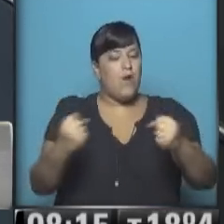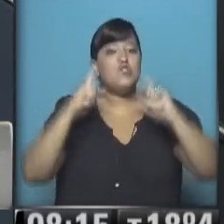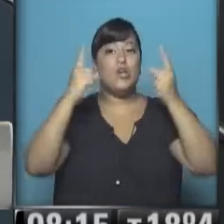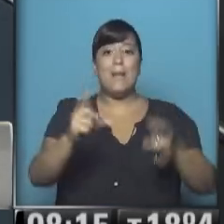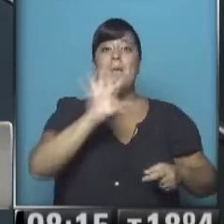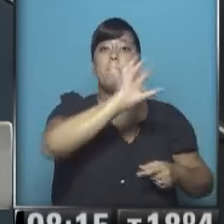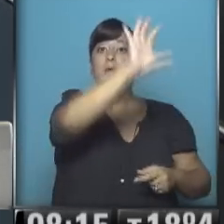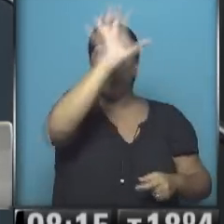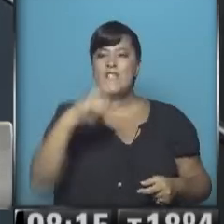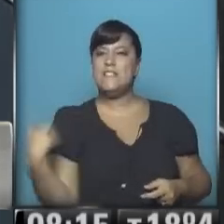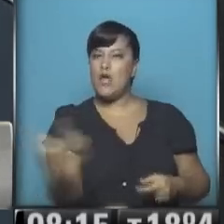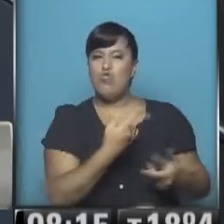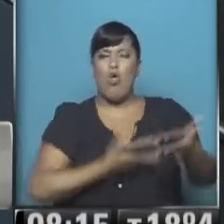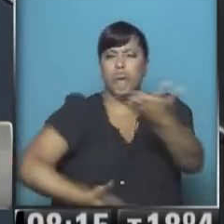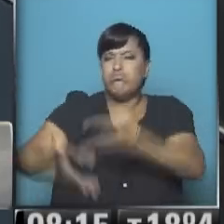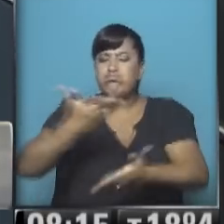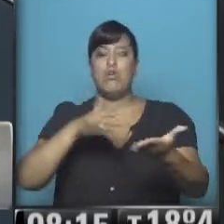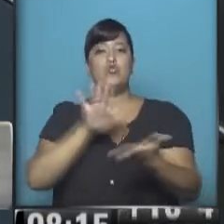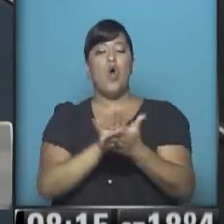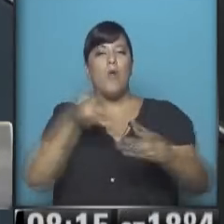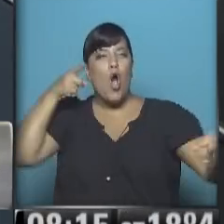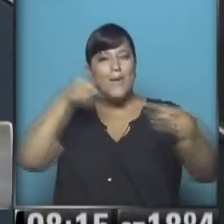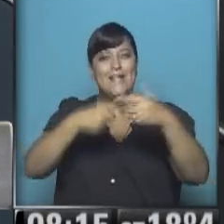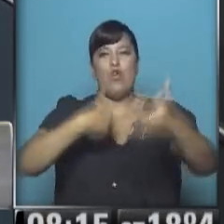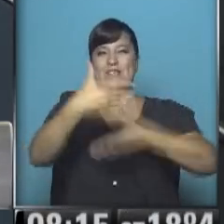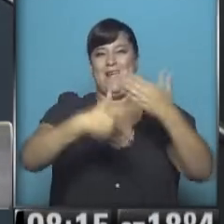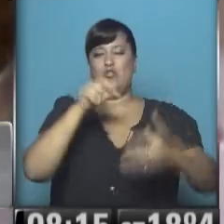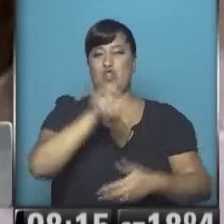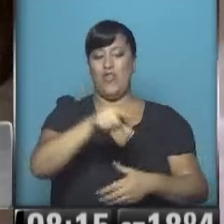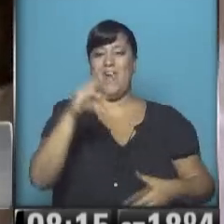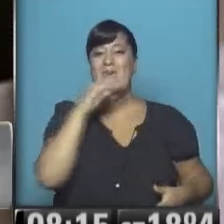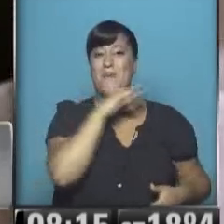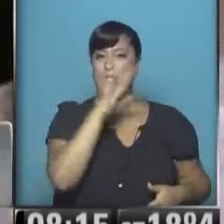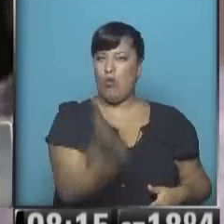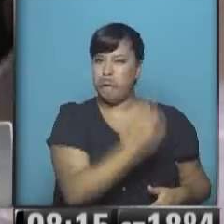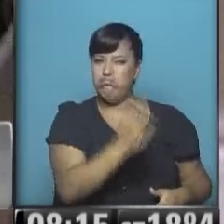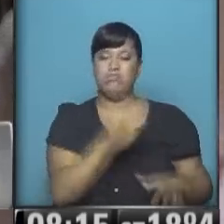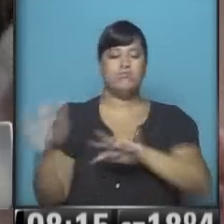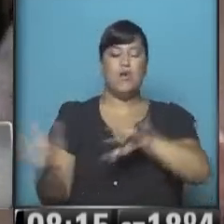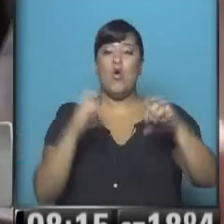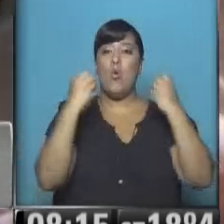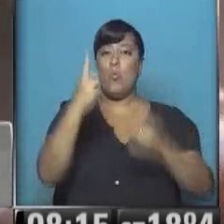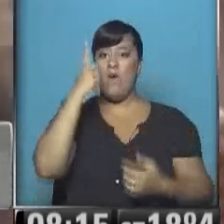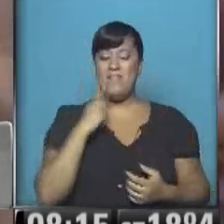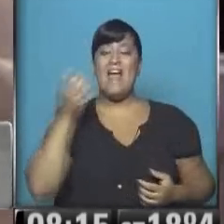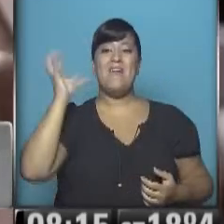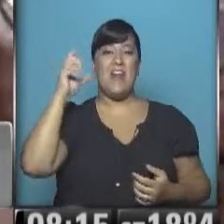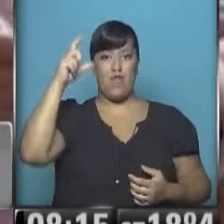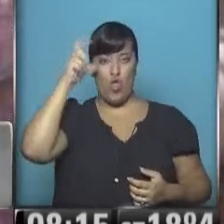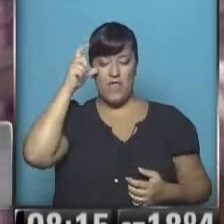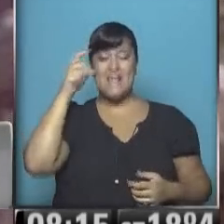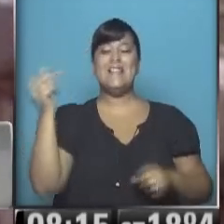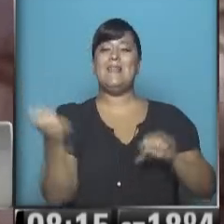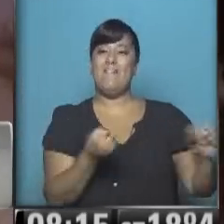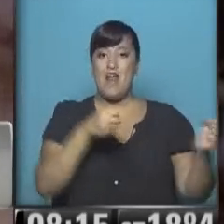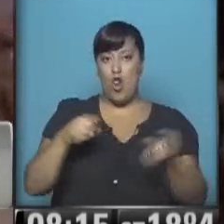provinciales para cooperar en el desarrollo de la actividad Buen día ministro Sergio izaza radio 10 San Carlos